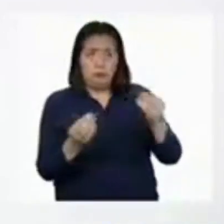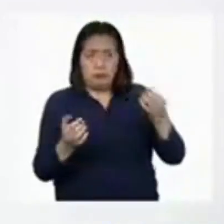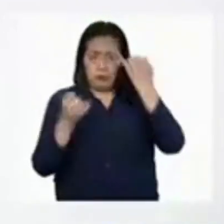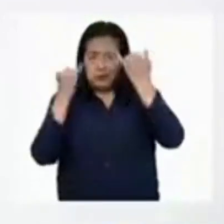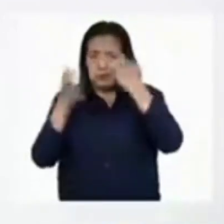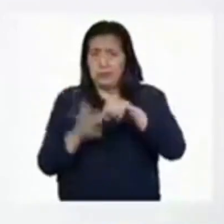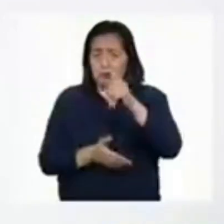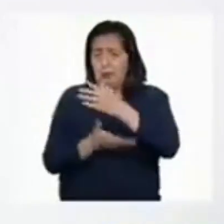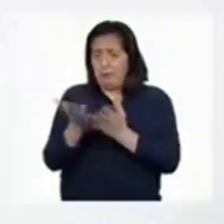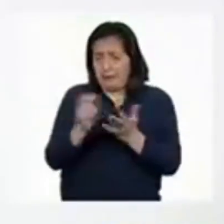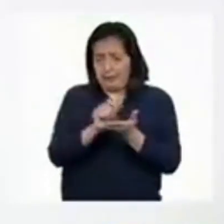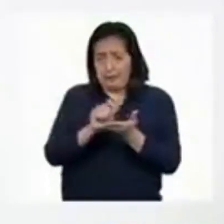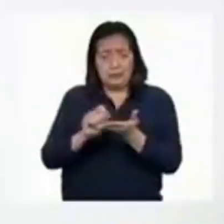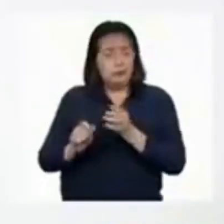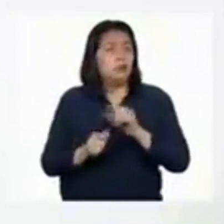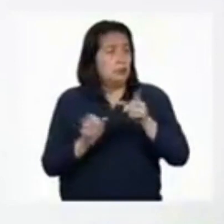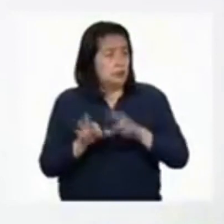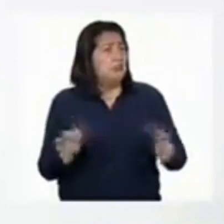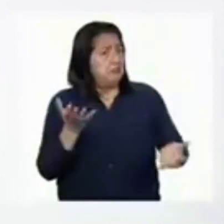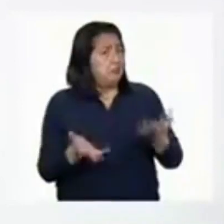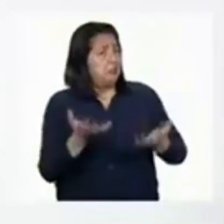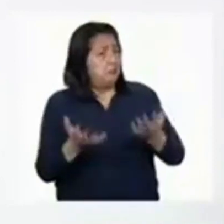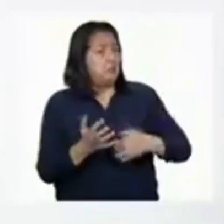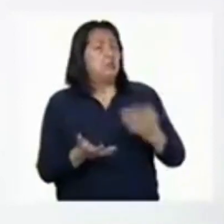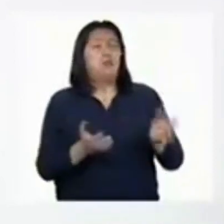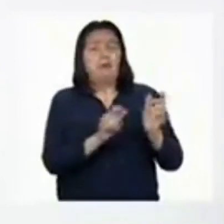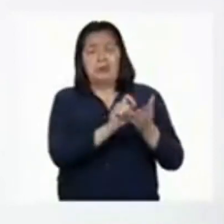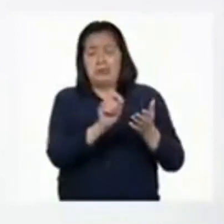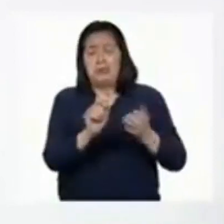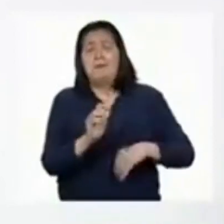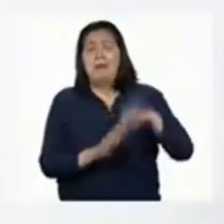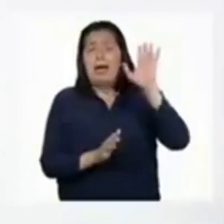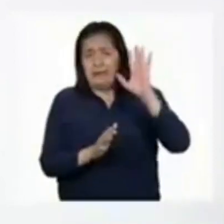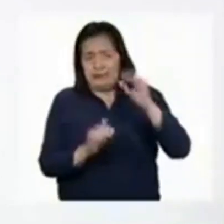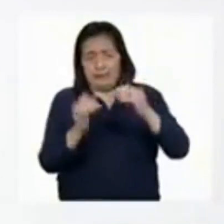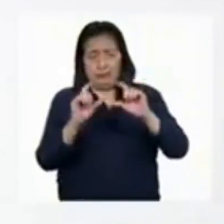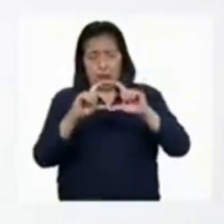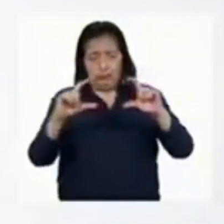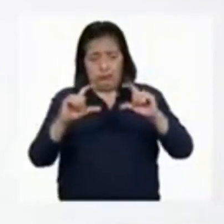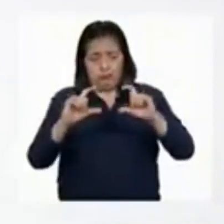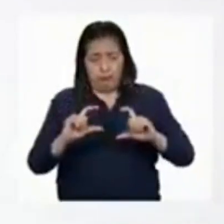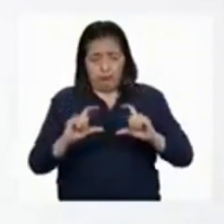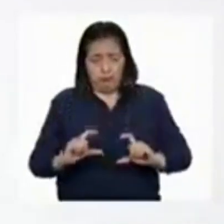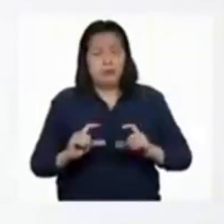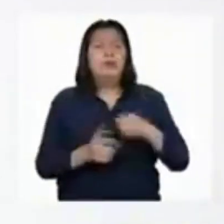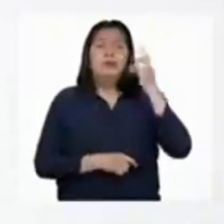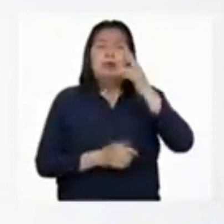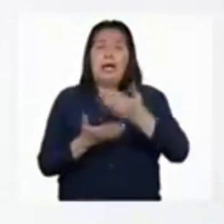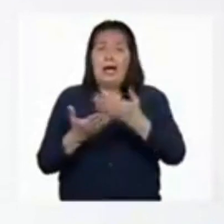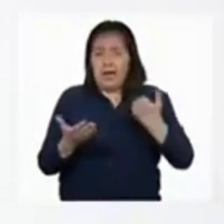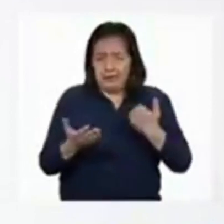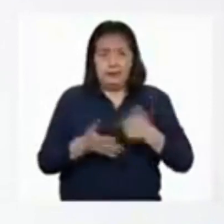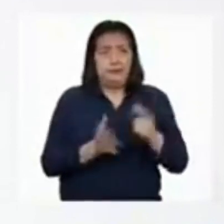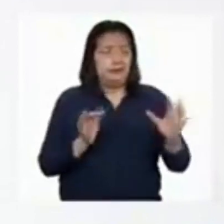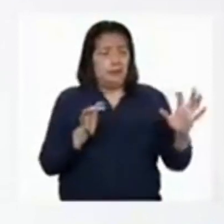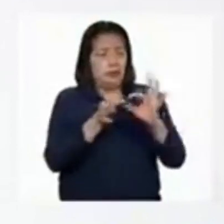una sola parte del texto, es muy probable que debamos redactarlo en más de un párrafo. Por esto, antes de